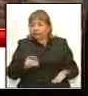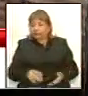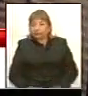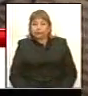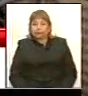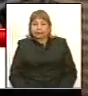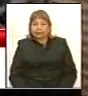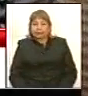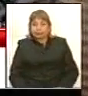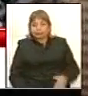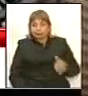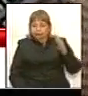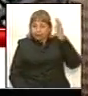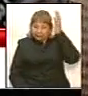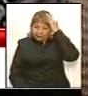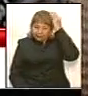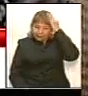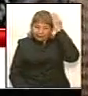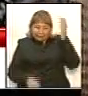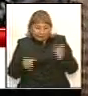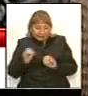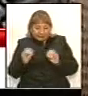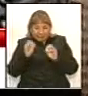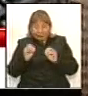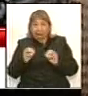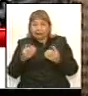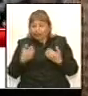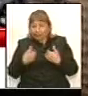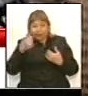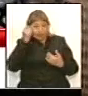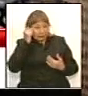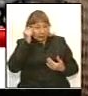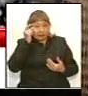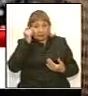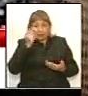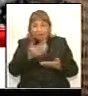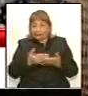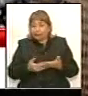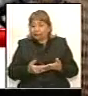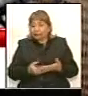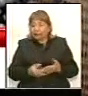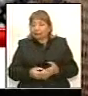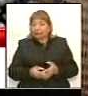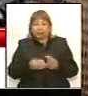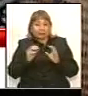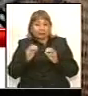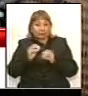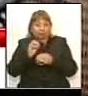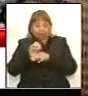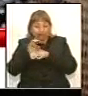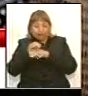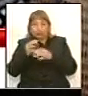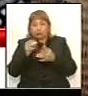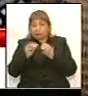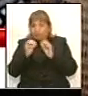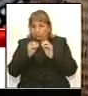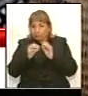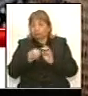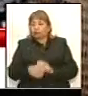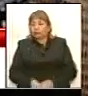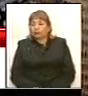de las capacidades competitivas de las autoridades locales entiendo que con este proyecto de ley y con una capacitación deberían de